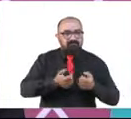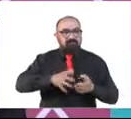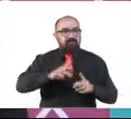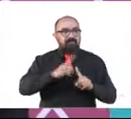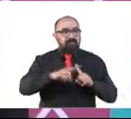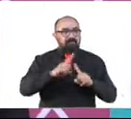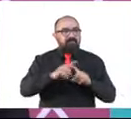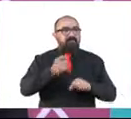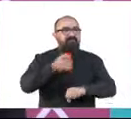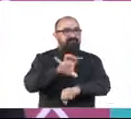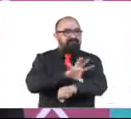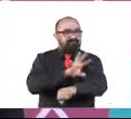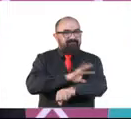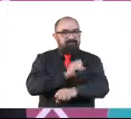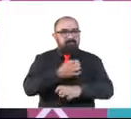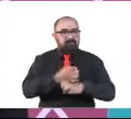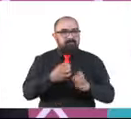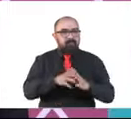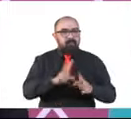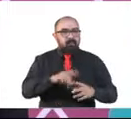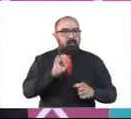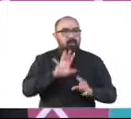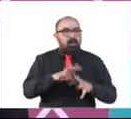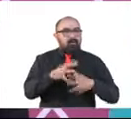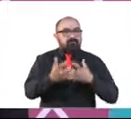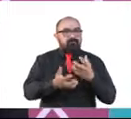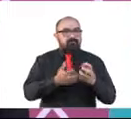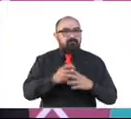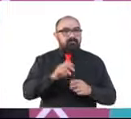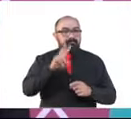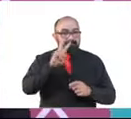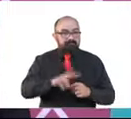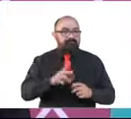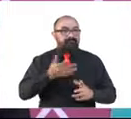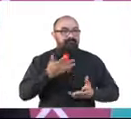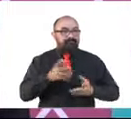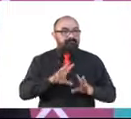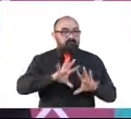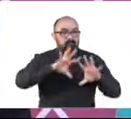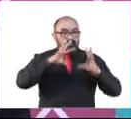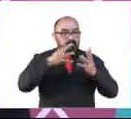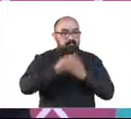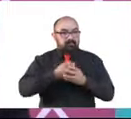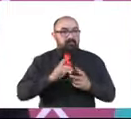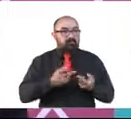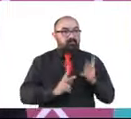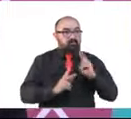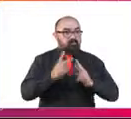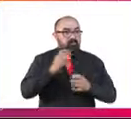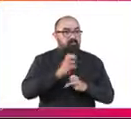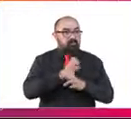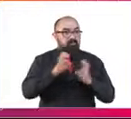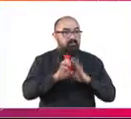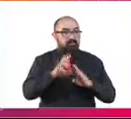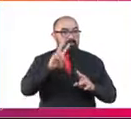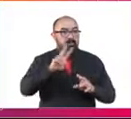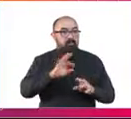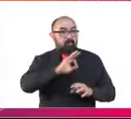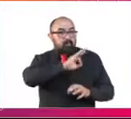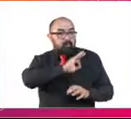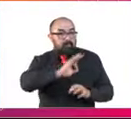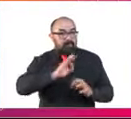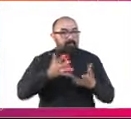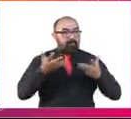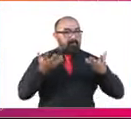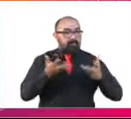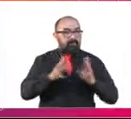los energéticos fósiles, la agricultura puede y debe ser el mecanismo que